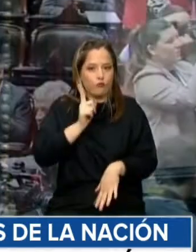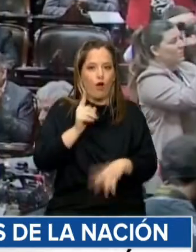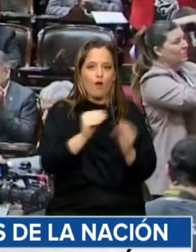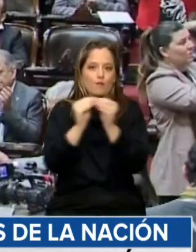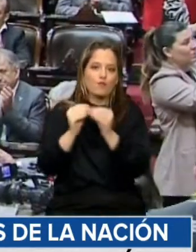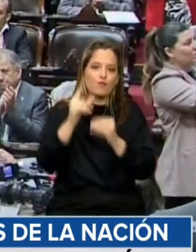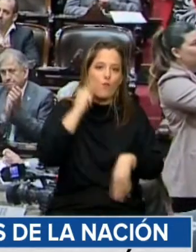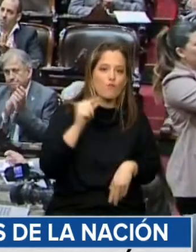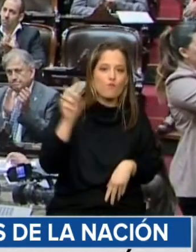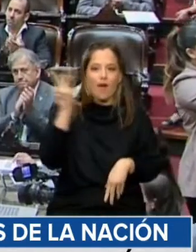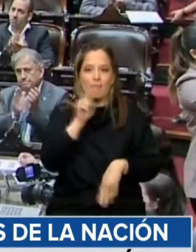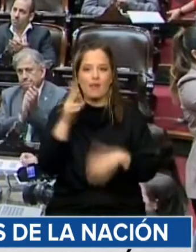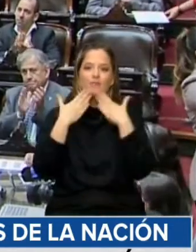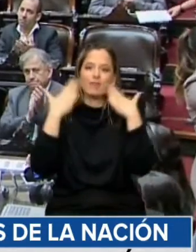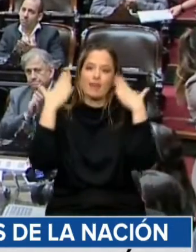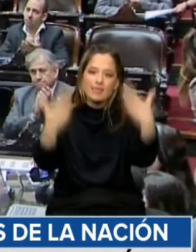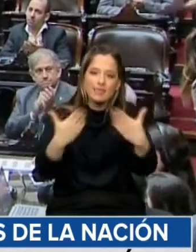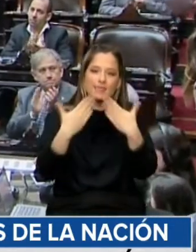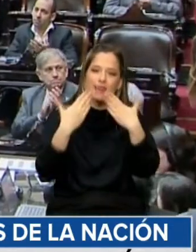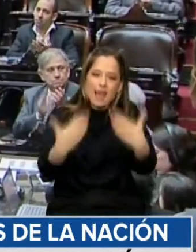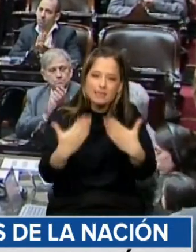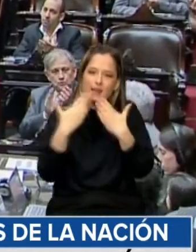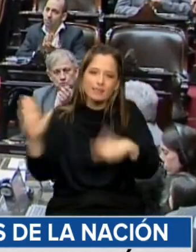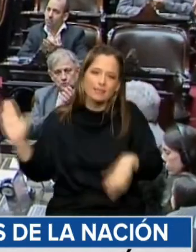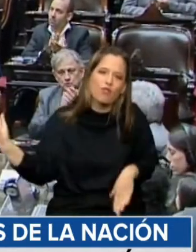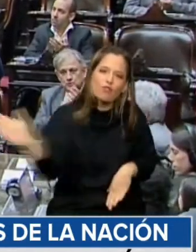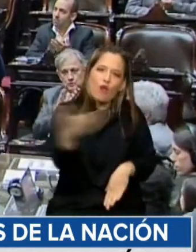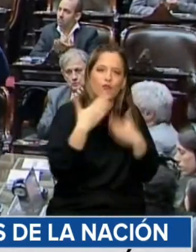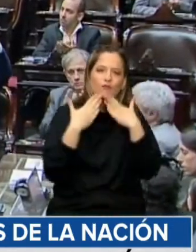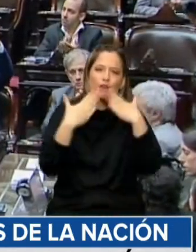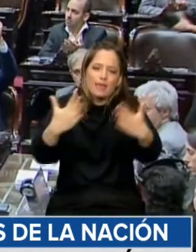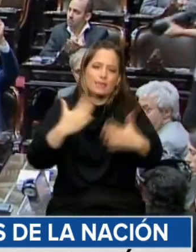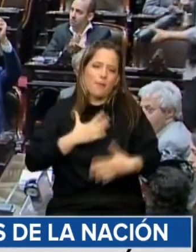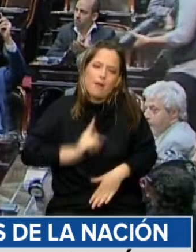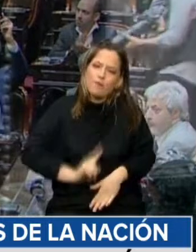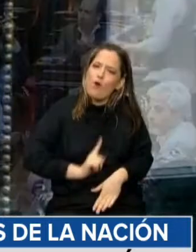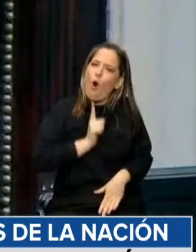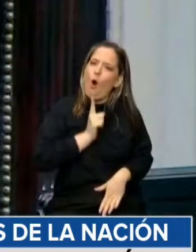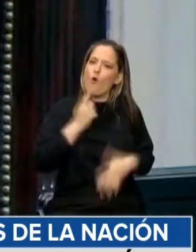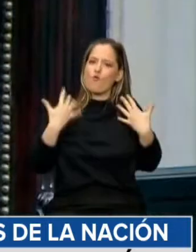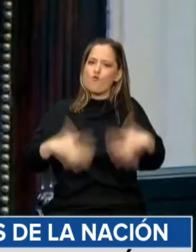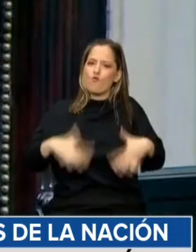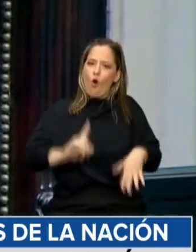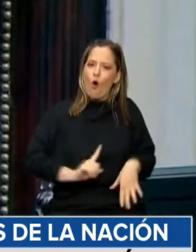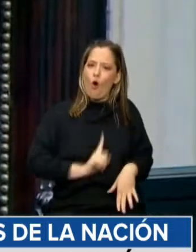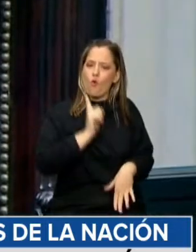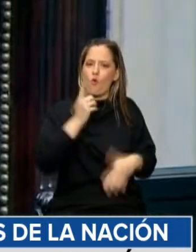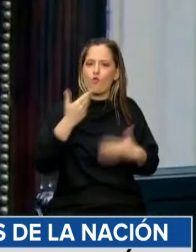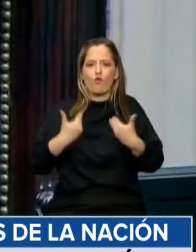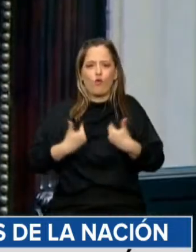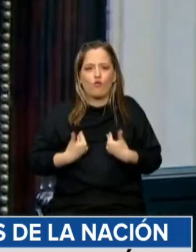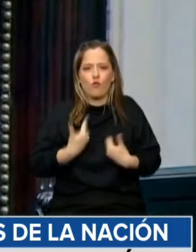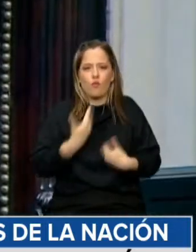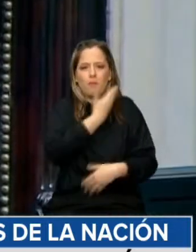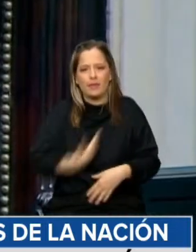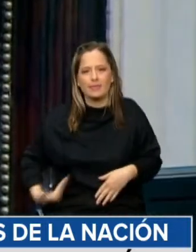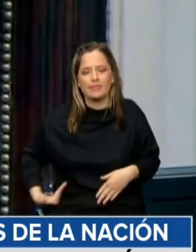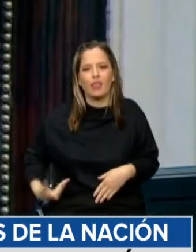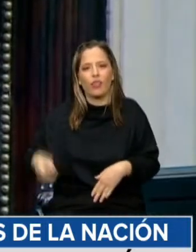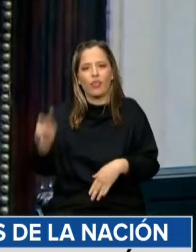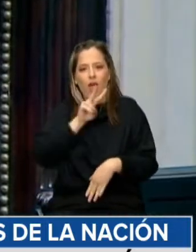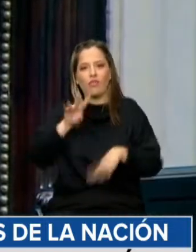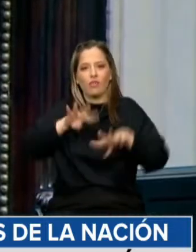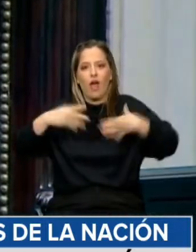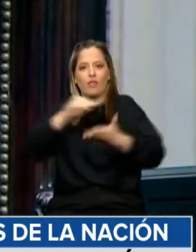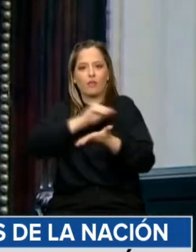y a mis compañeras, gracias a todos. Es un orgullo para mí haber sido la presidenta de la Cámara